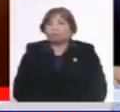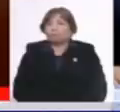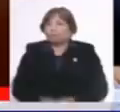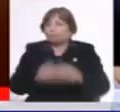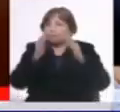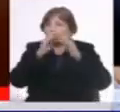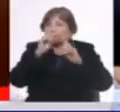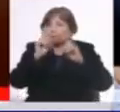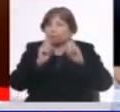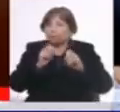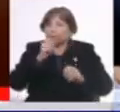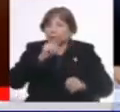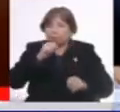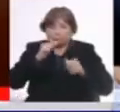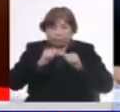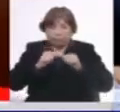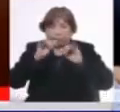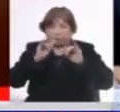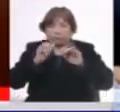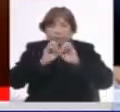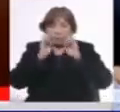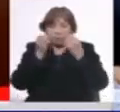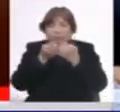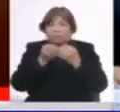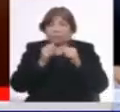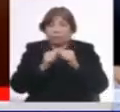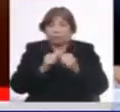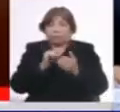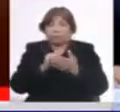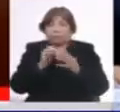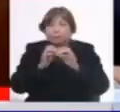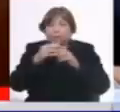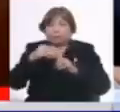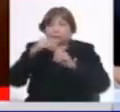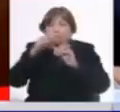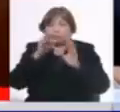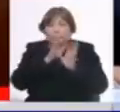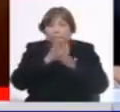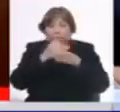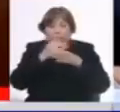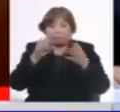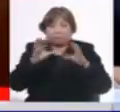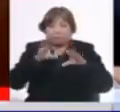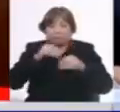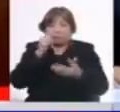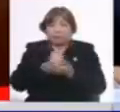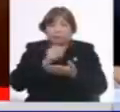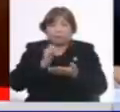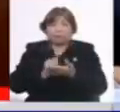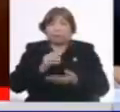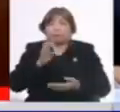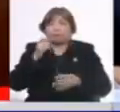recibí una pregunta. Si iba yo a mantener el equipo especial, ¿no? Formado, conformado, aprobado por el